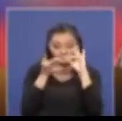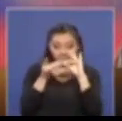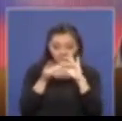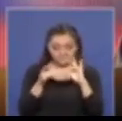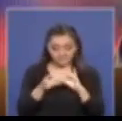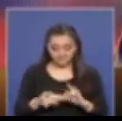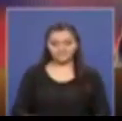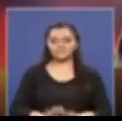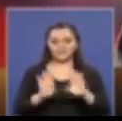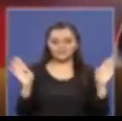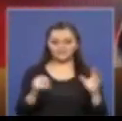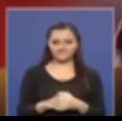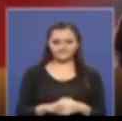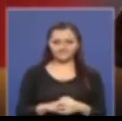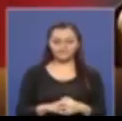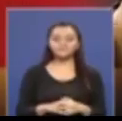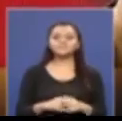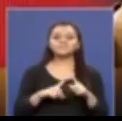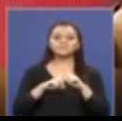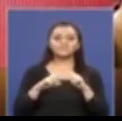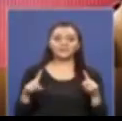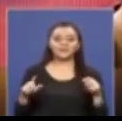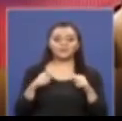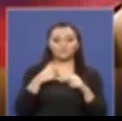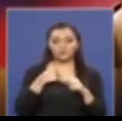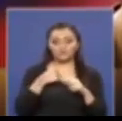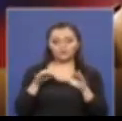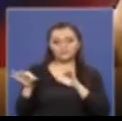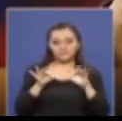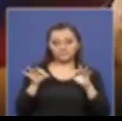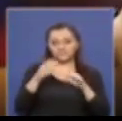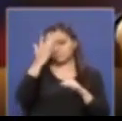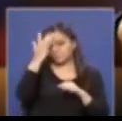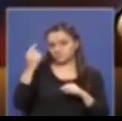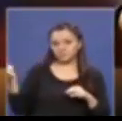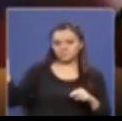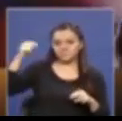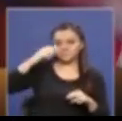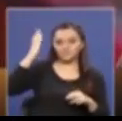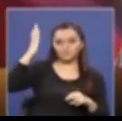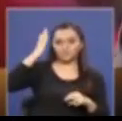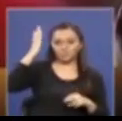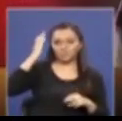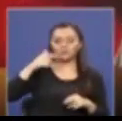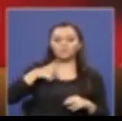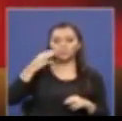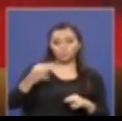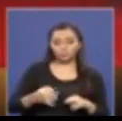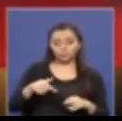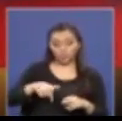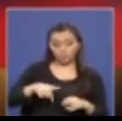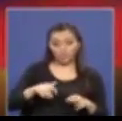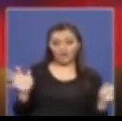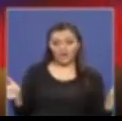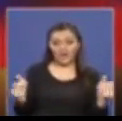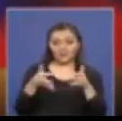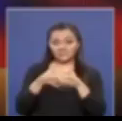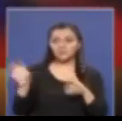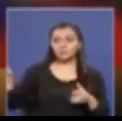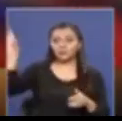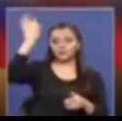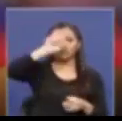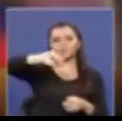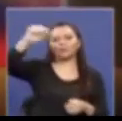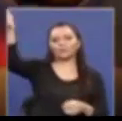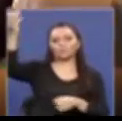larga, pero todo esto era para explicarle por qué estamos aquí en Tulcán, porque tocaba otra provincia y le ruego que la comprensión de las otras